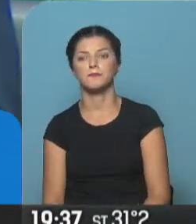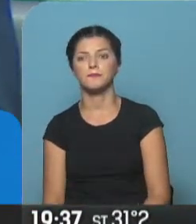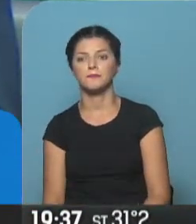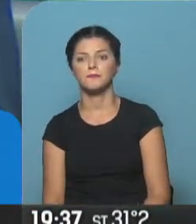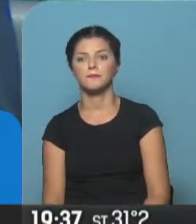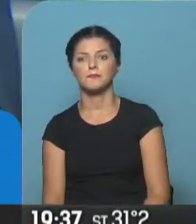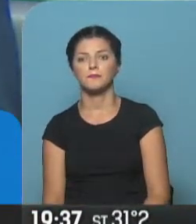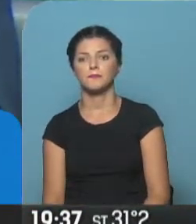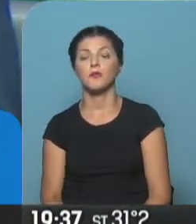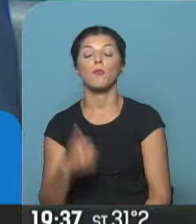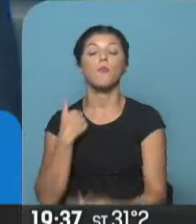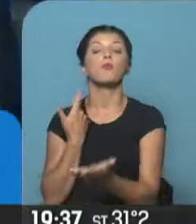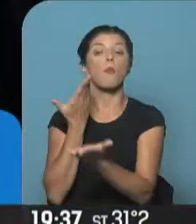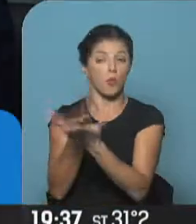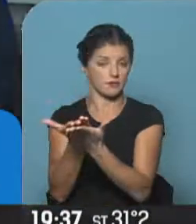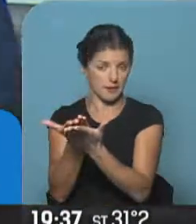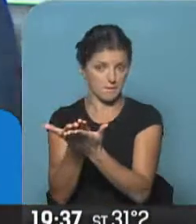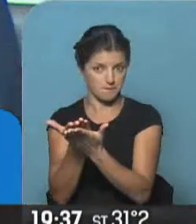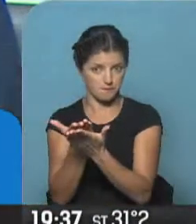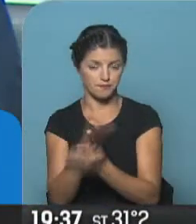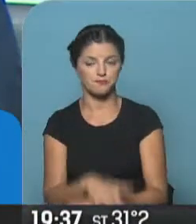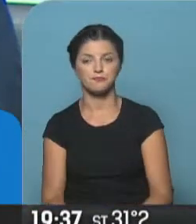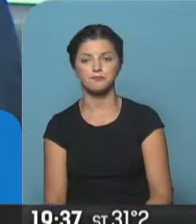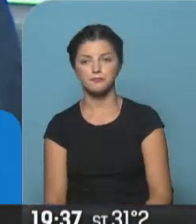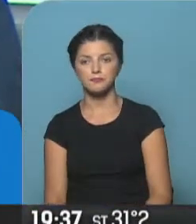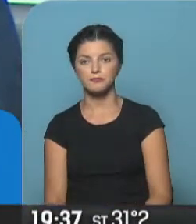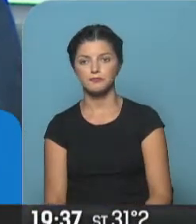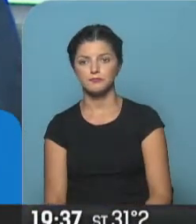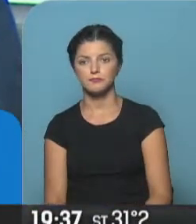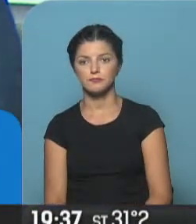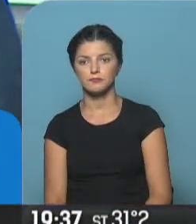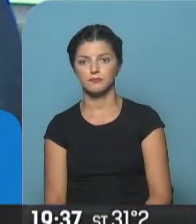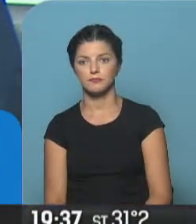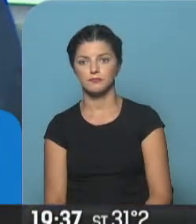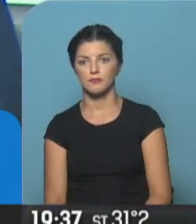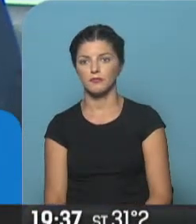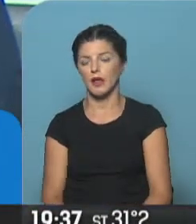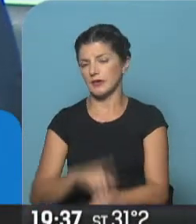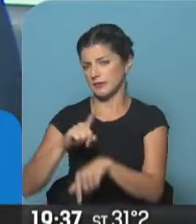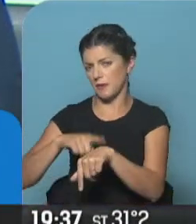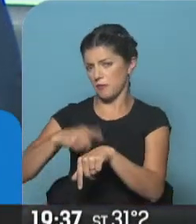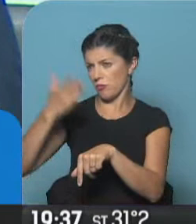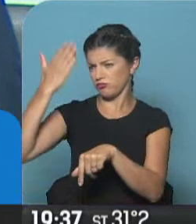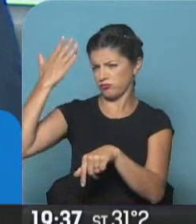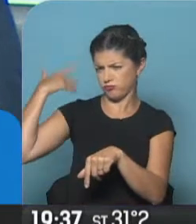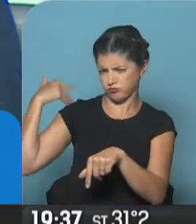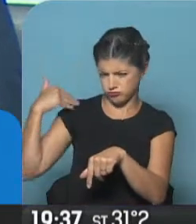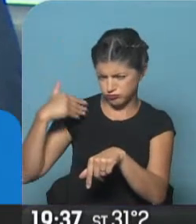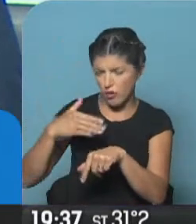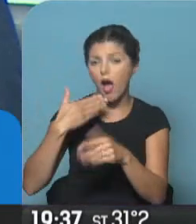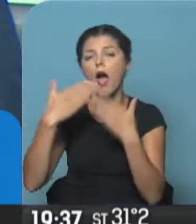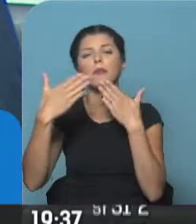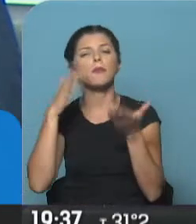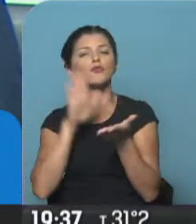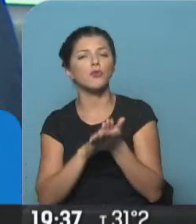propuesta concreta por el jugador. Hemos hablado en este último tiempo respecto a este proyecto